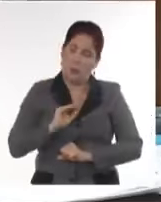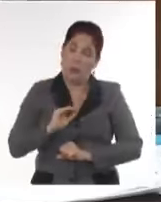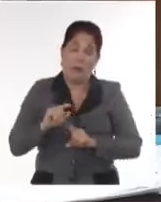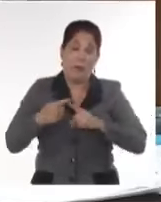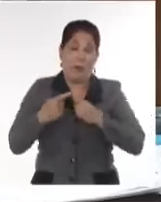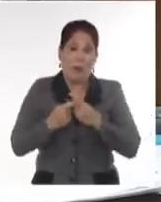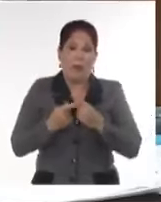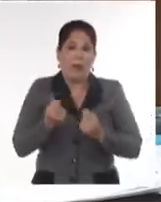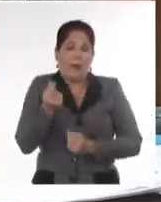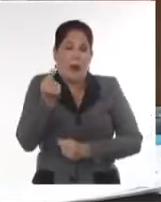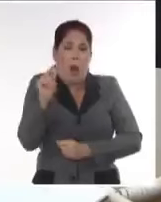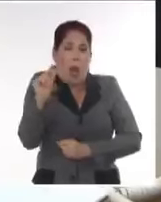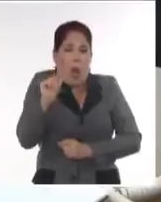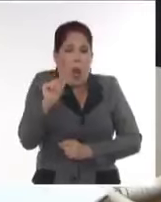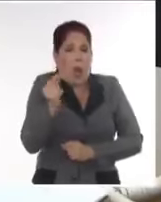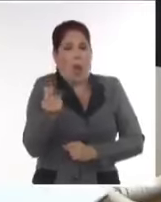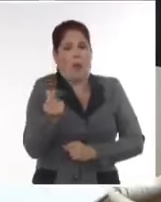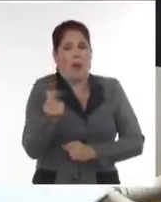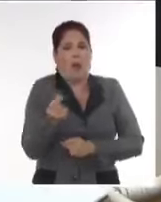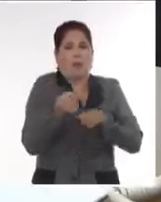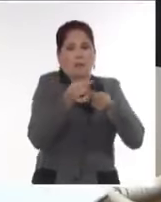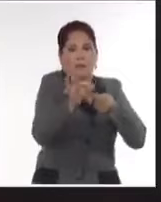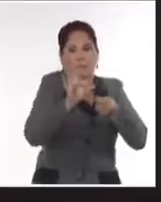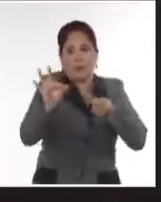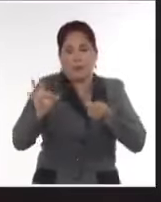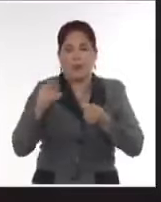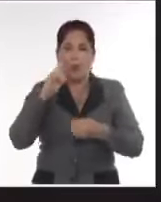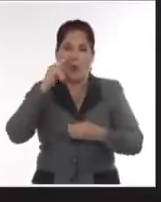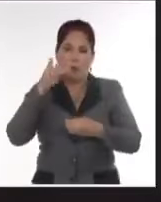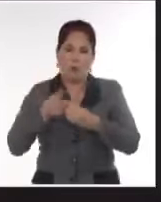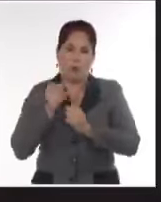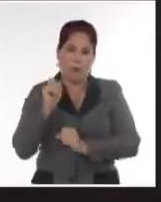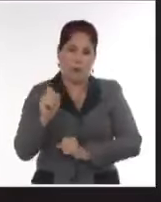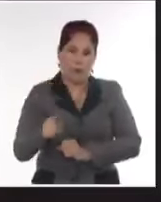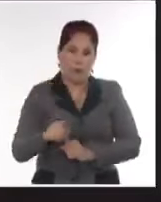finanzas que tenemos. Bernardo Espinosa, Canal Cubano de Noticias.